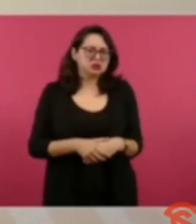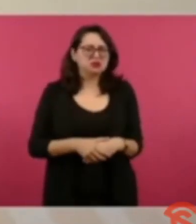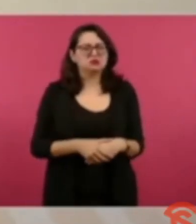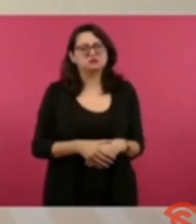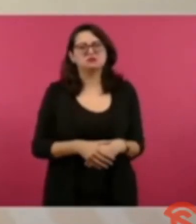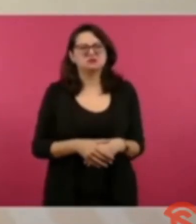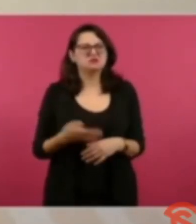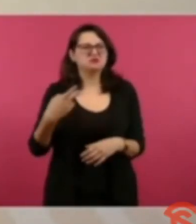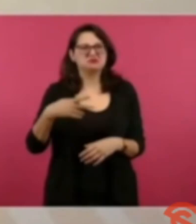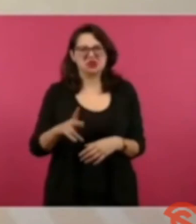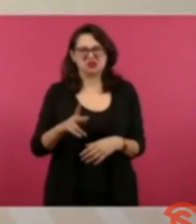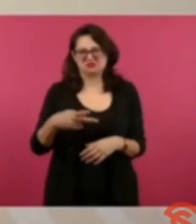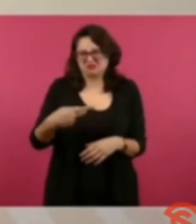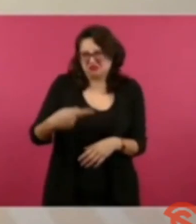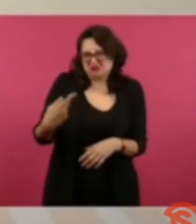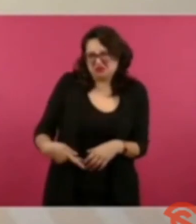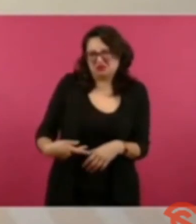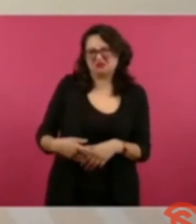una,